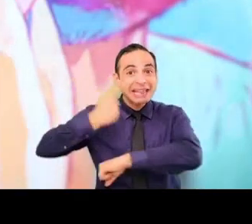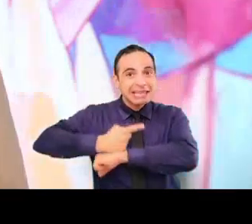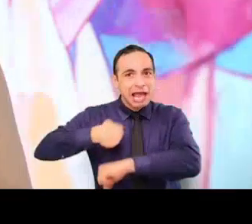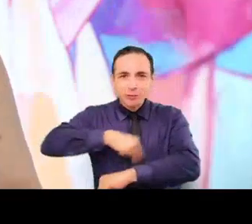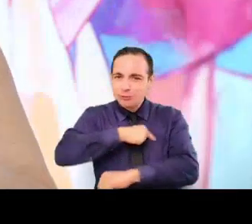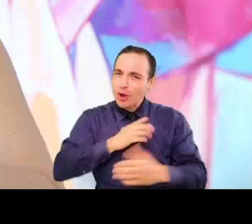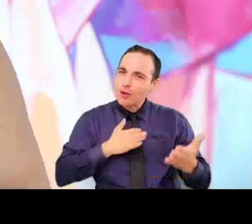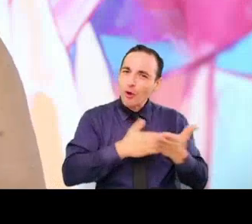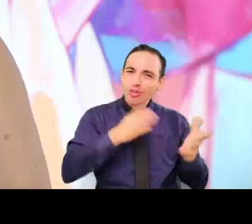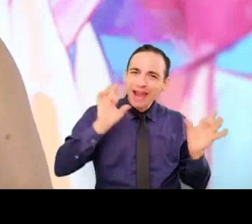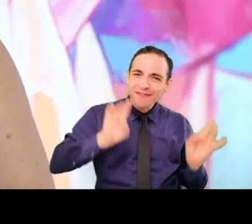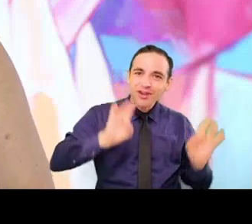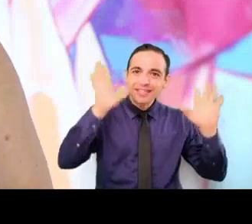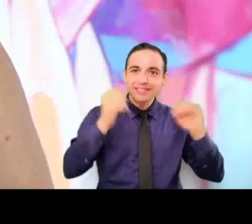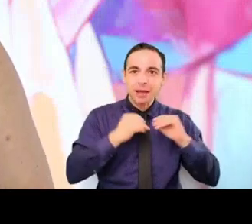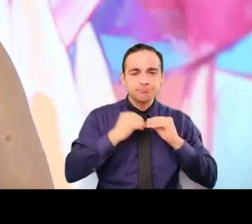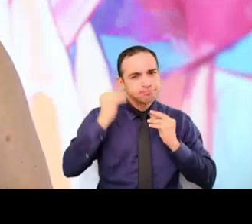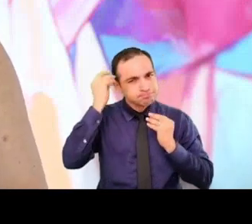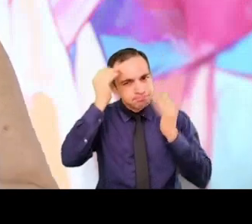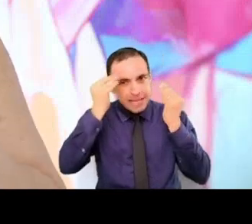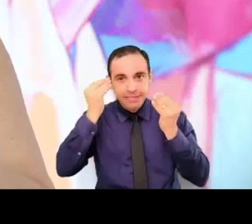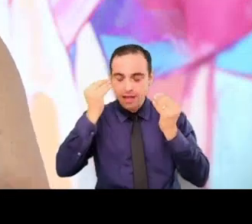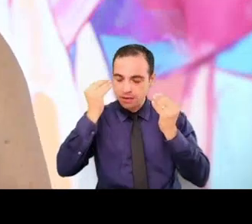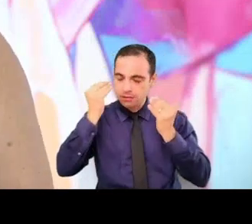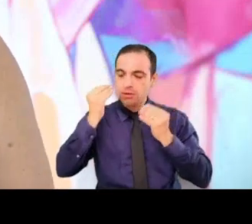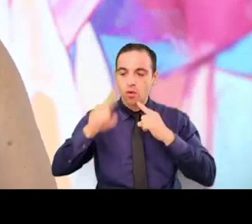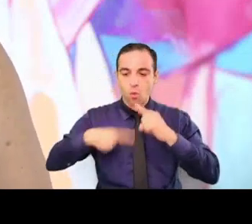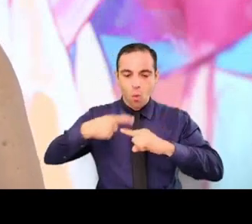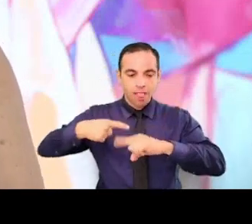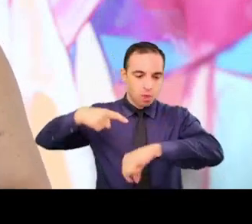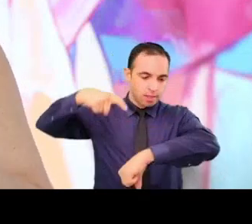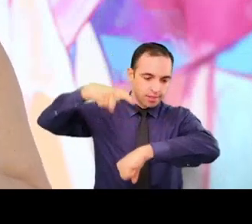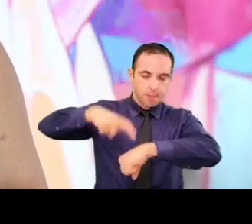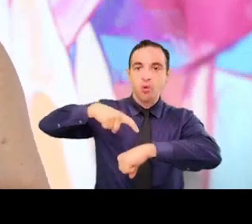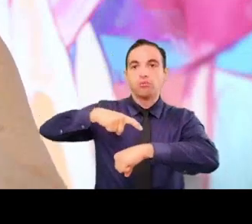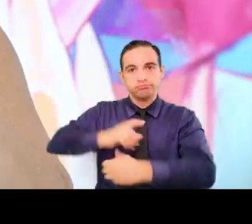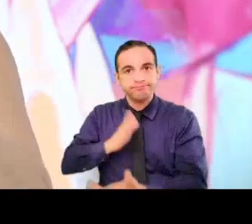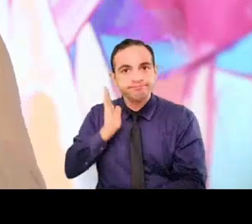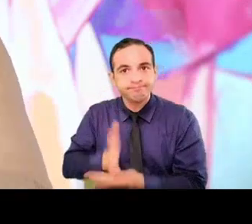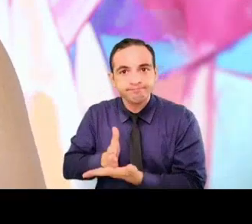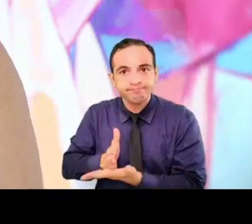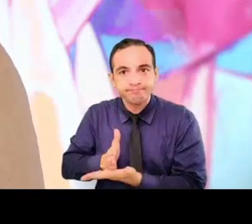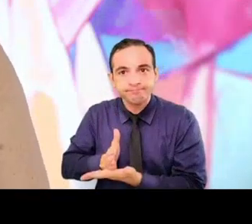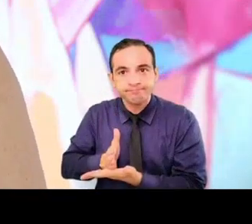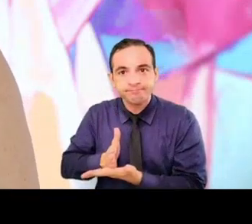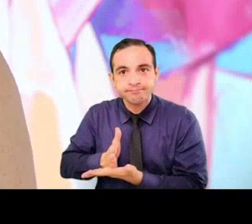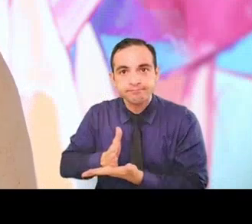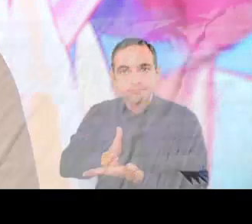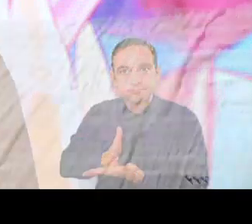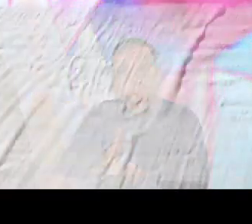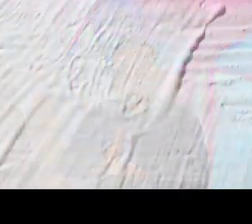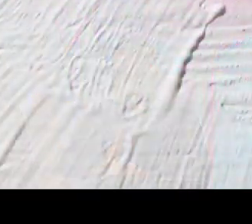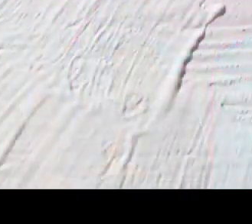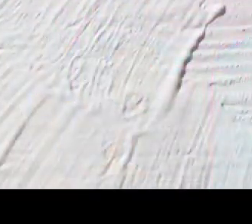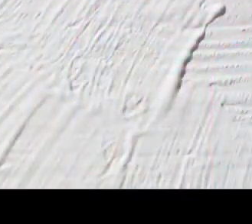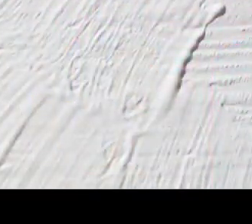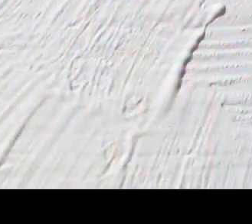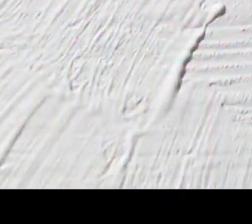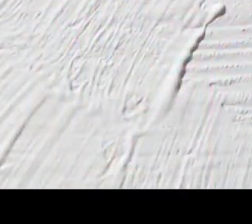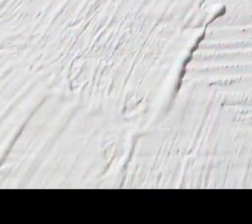ayudar durante estos 16 días de activismo contra la violencia de género Reflexiona sobre tu momento del parto